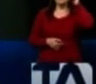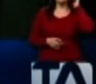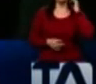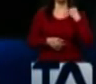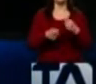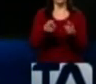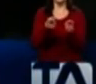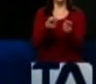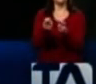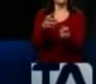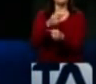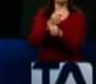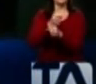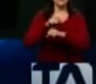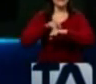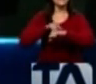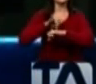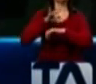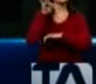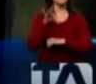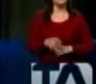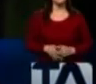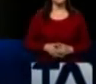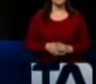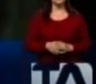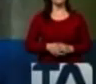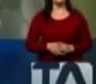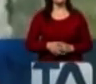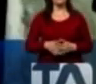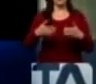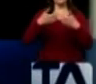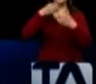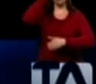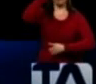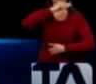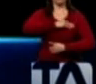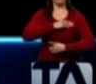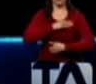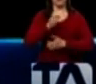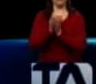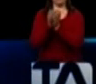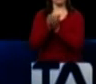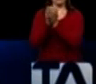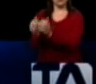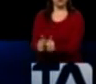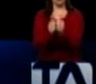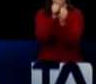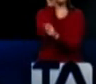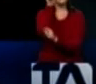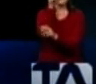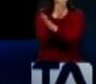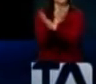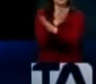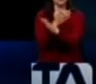El operativo se realizó en horas de la madrugada. Elementos del Batallón de Infantería San Lorenzo, acompañados del fiscal de turno